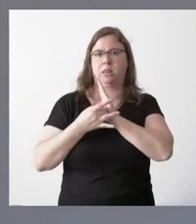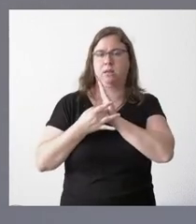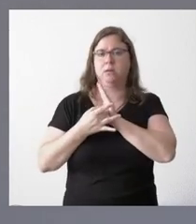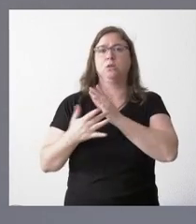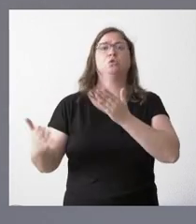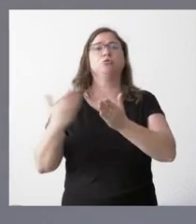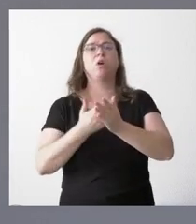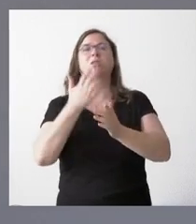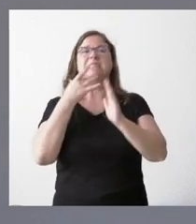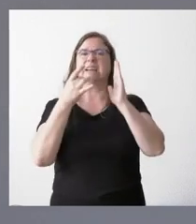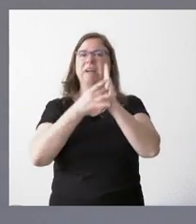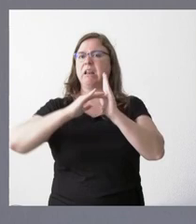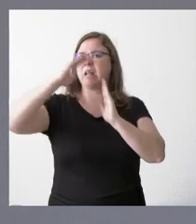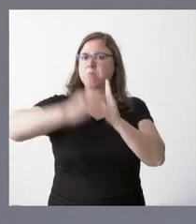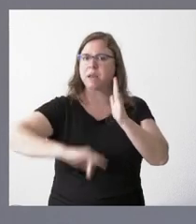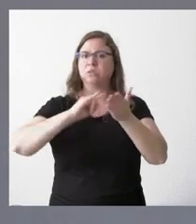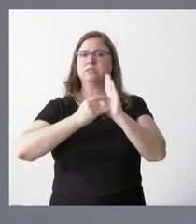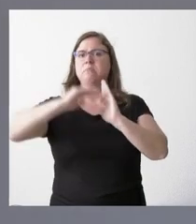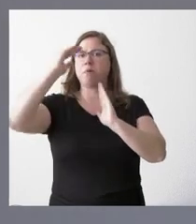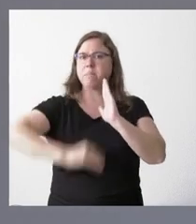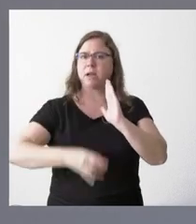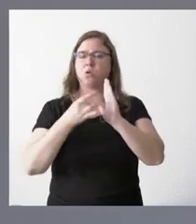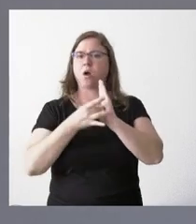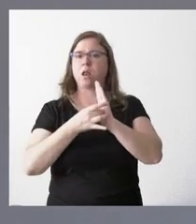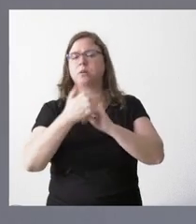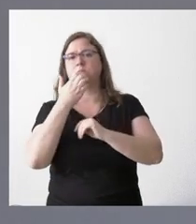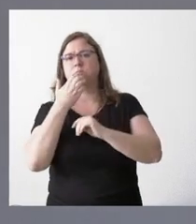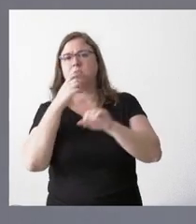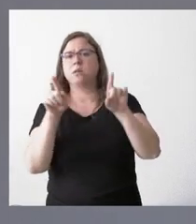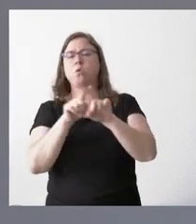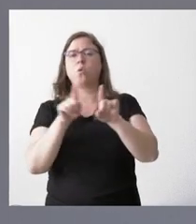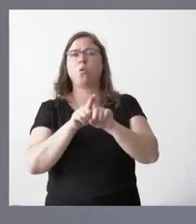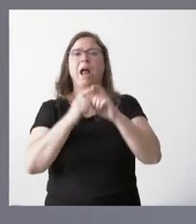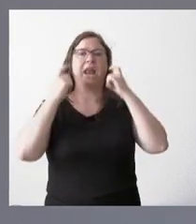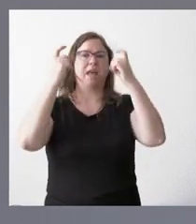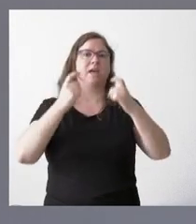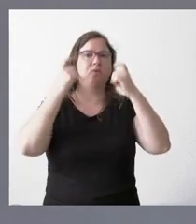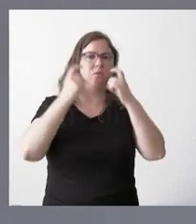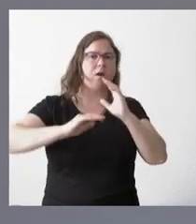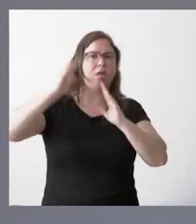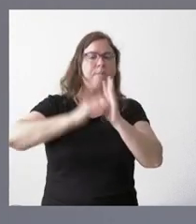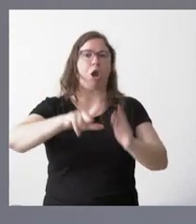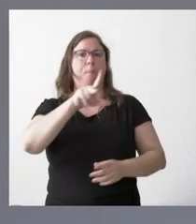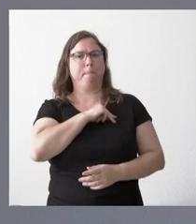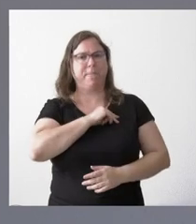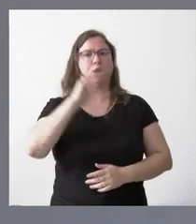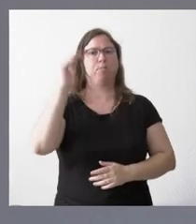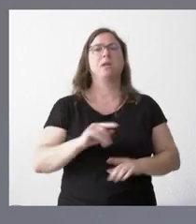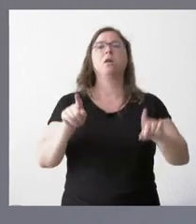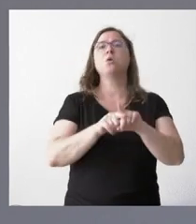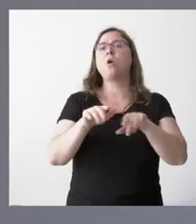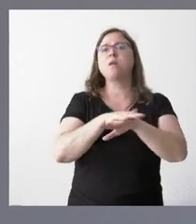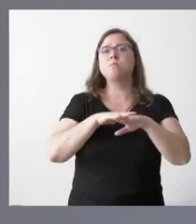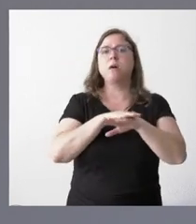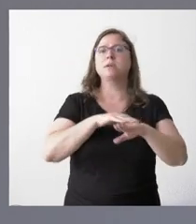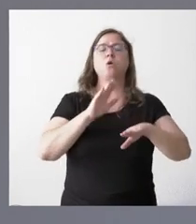sea reducir la calidad del sistema educativo, que sea reducir el esfuerzo, el mérito como elemento base para